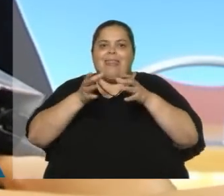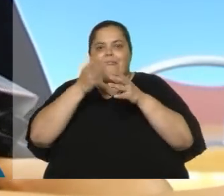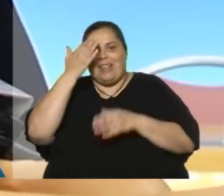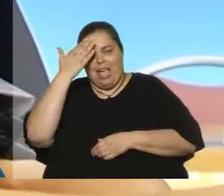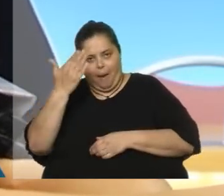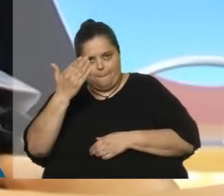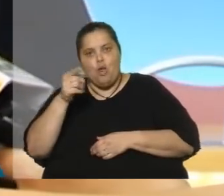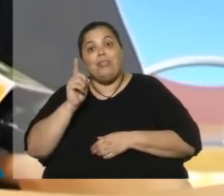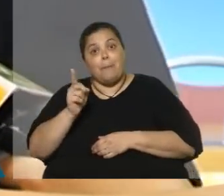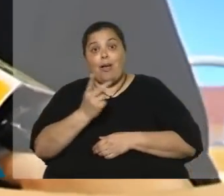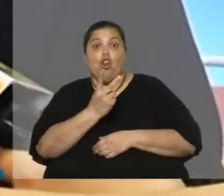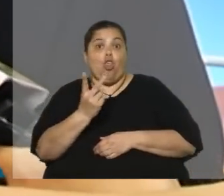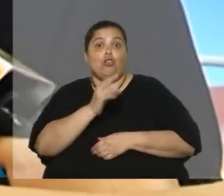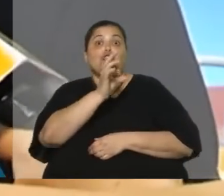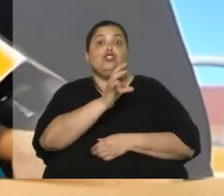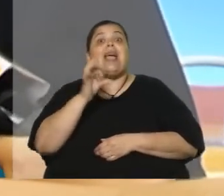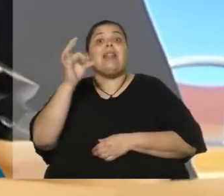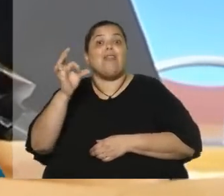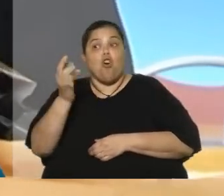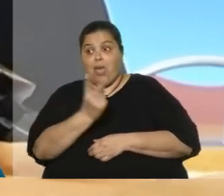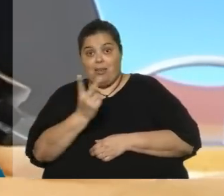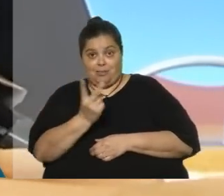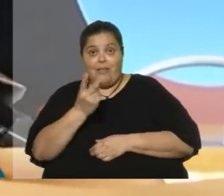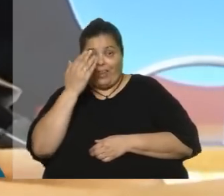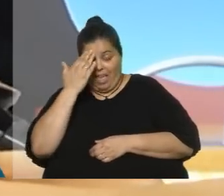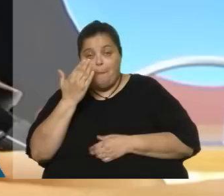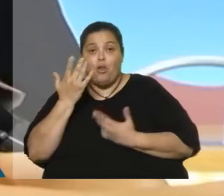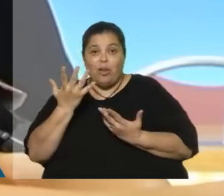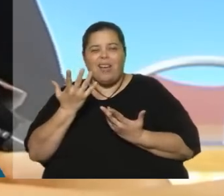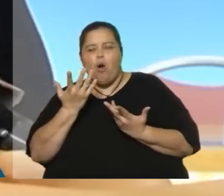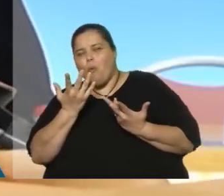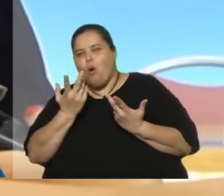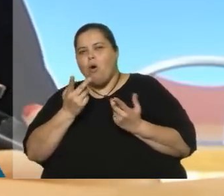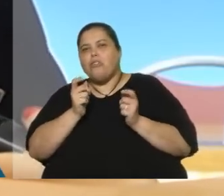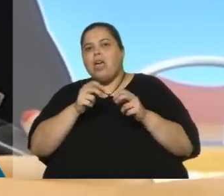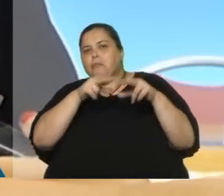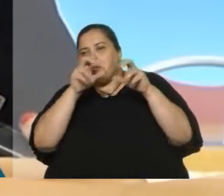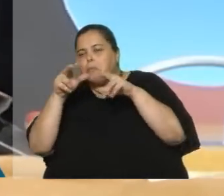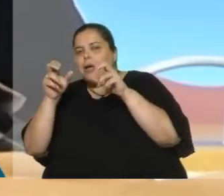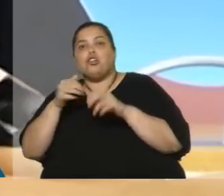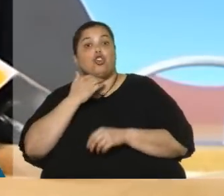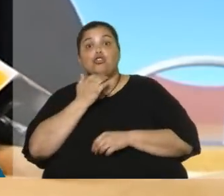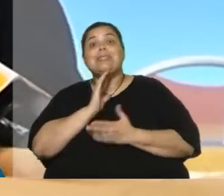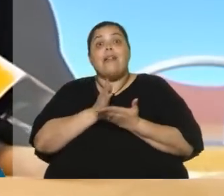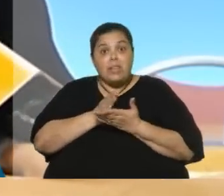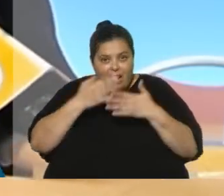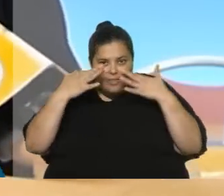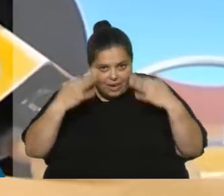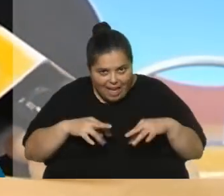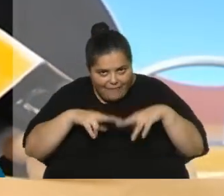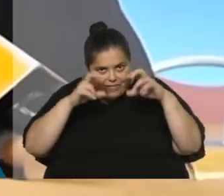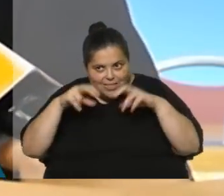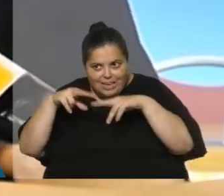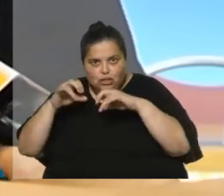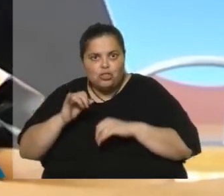dos senadores que son objeto de esa pretensión de investigar. No sé si finalmente se los investigó, pero